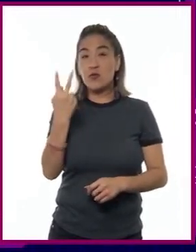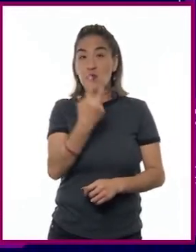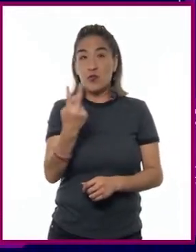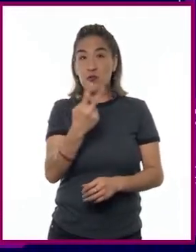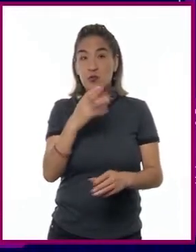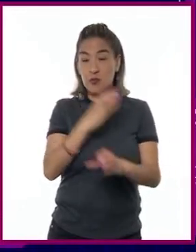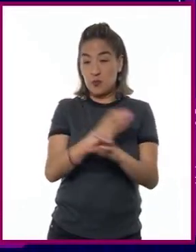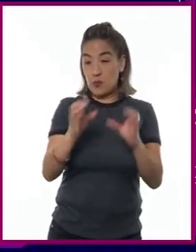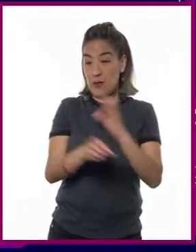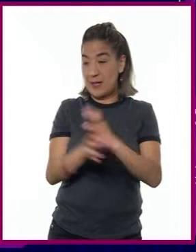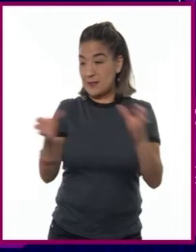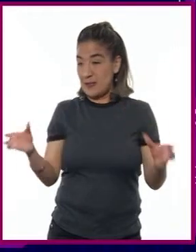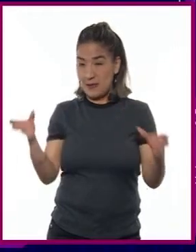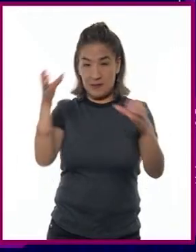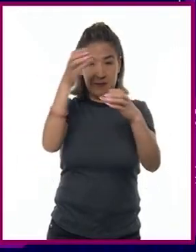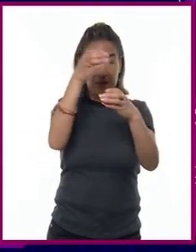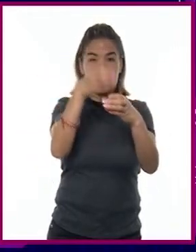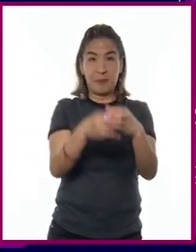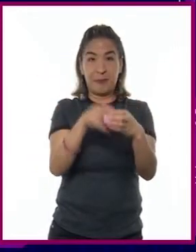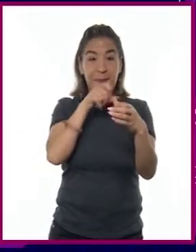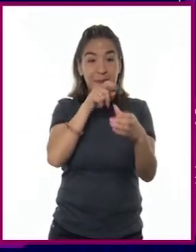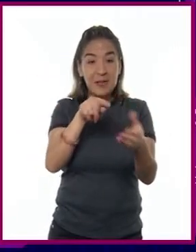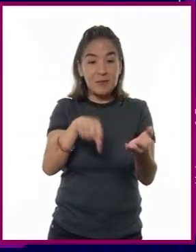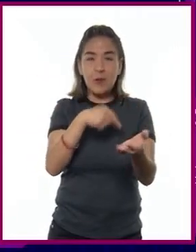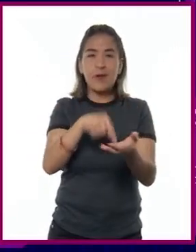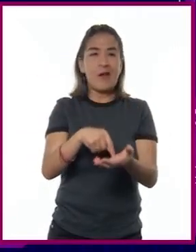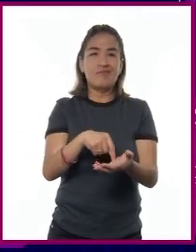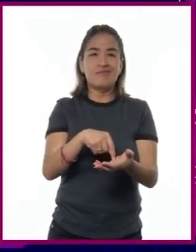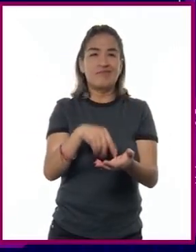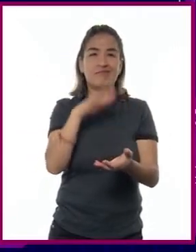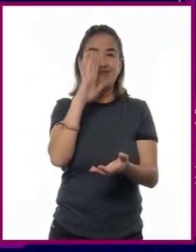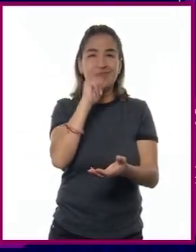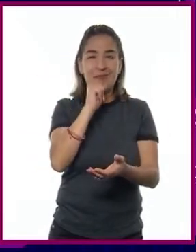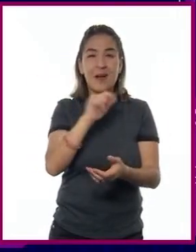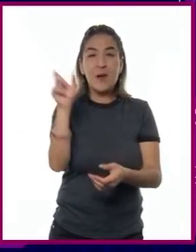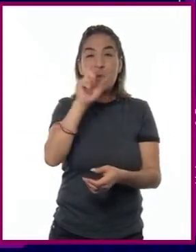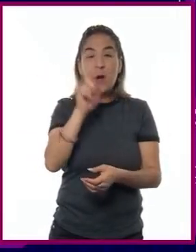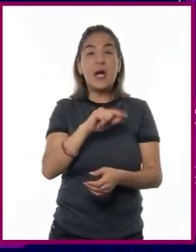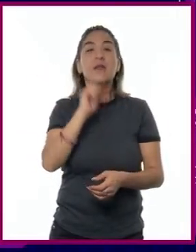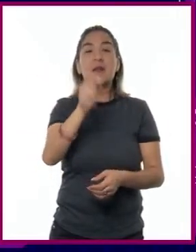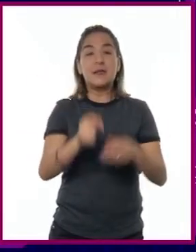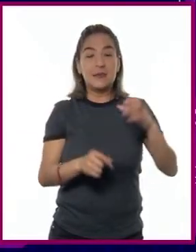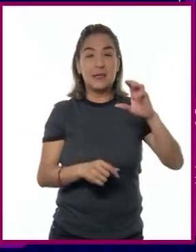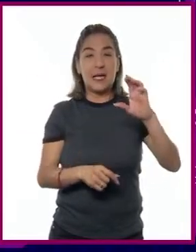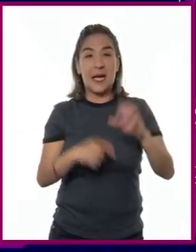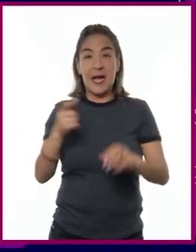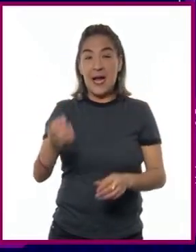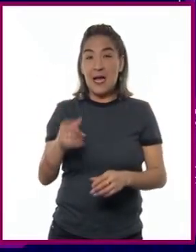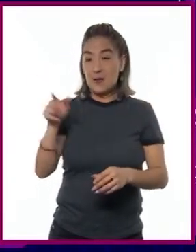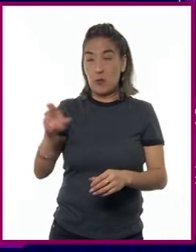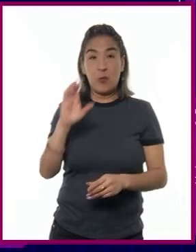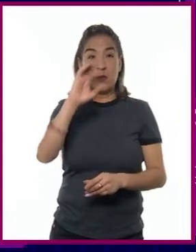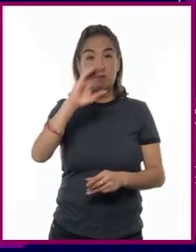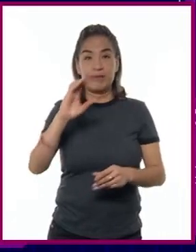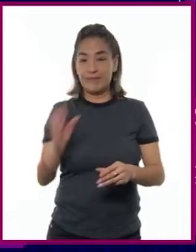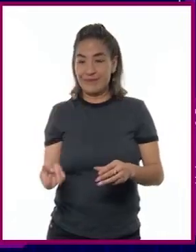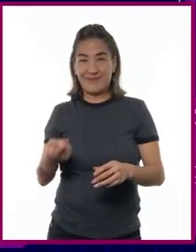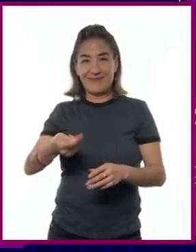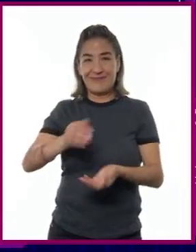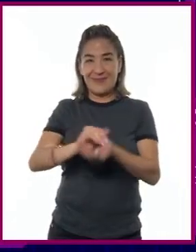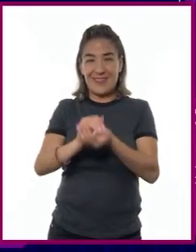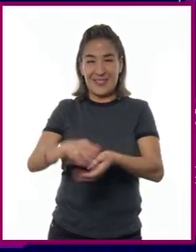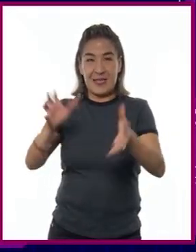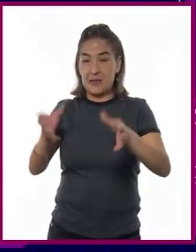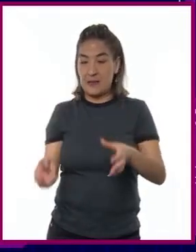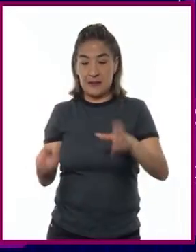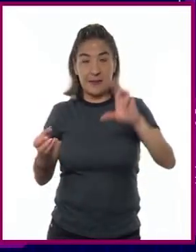ocupar el mismo lugar en el espacio. Cuando se introduce el dado en el agua, el dado ocupa